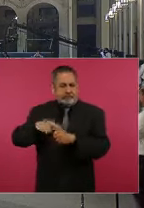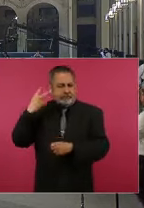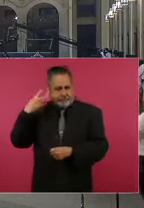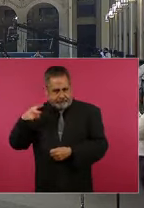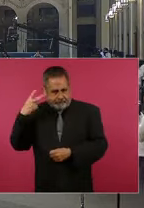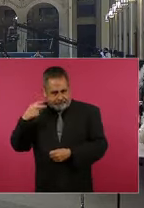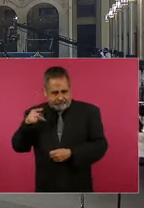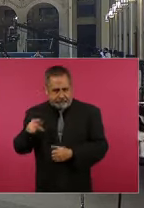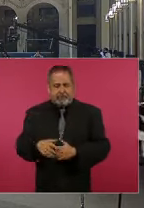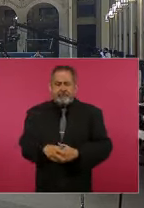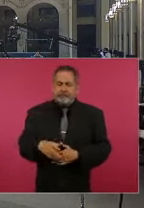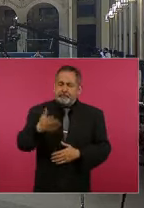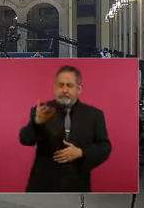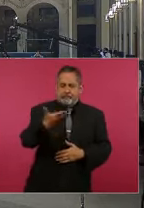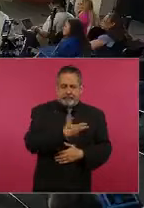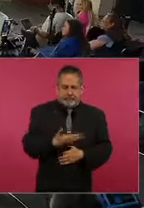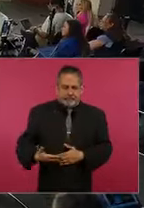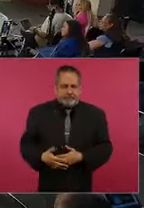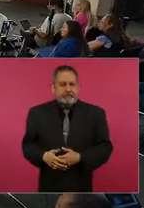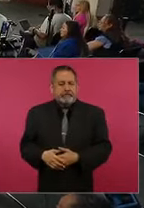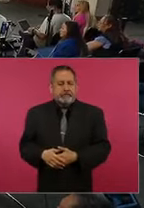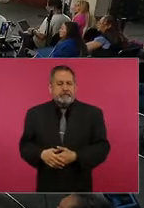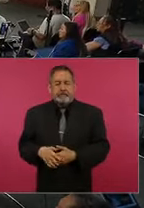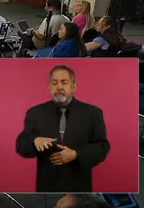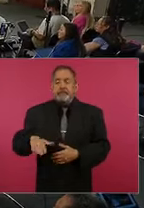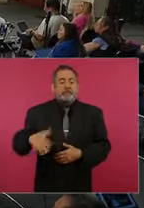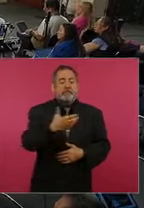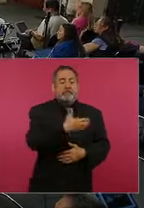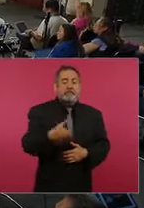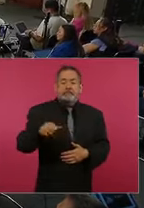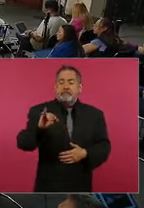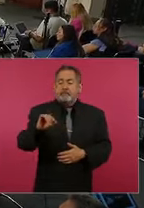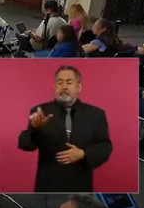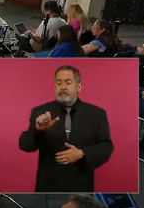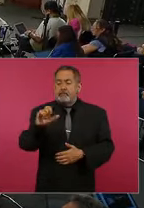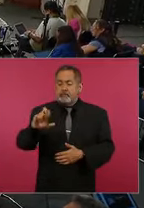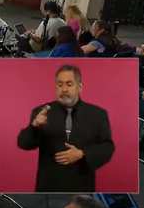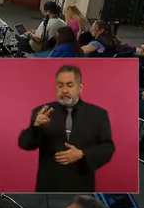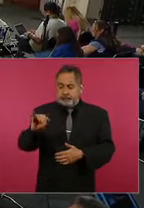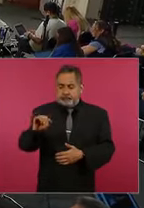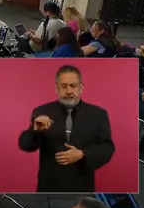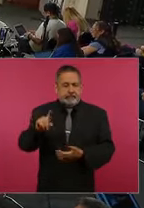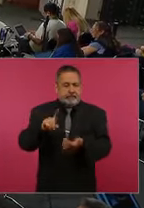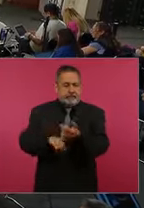Veracruz. Señor presidente, el campo Ixachi, ubicado en el municipio